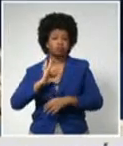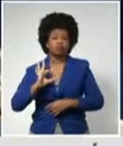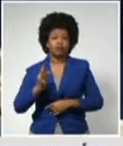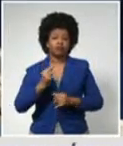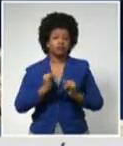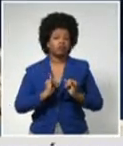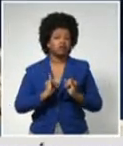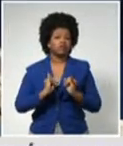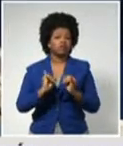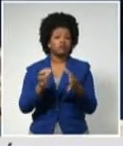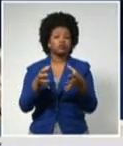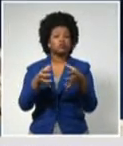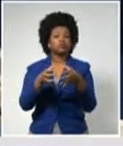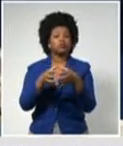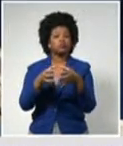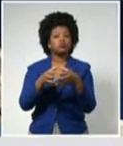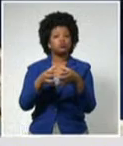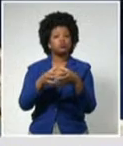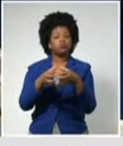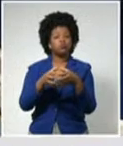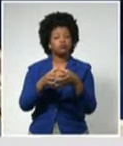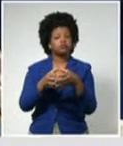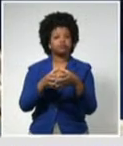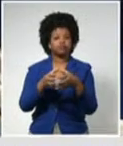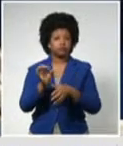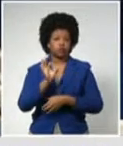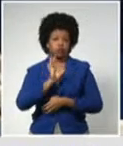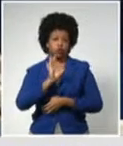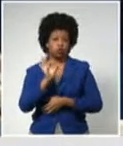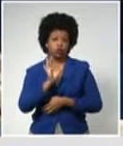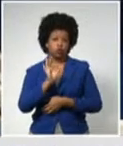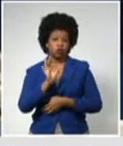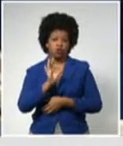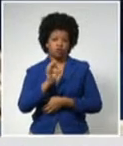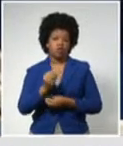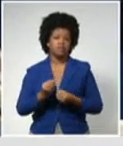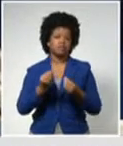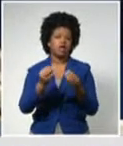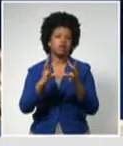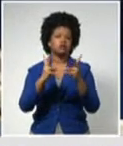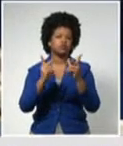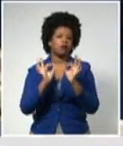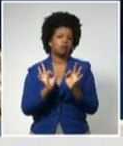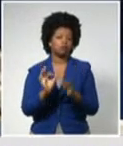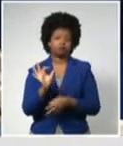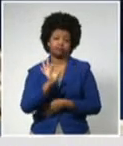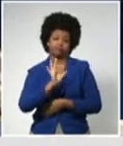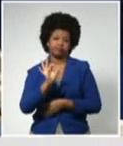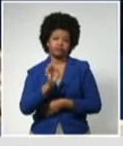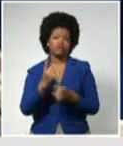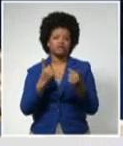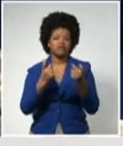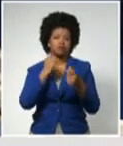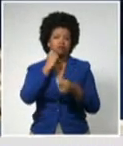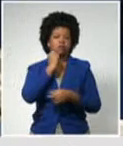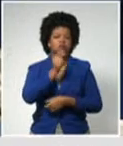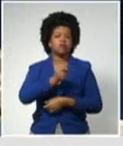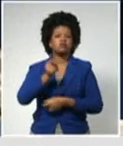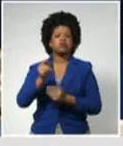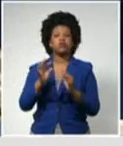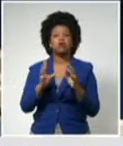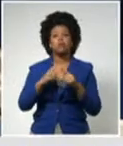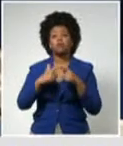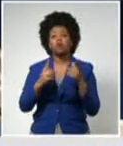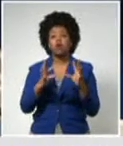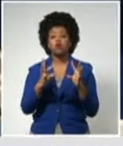un grupo suficiente como para presentar resultados, porque también el número de pacientes que hemos tenido en